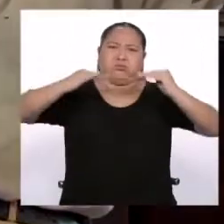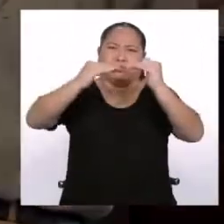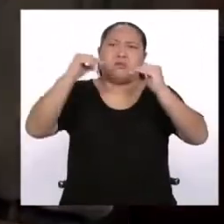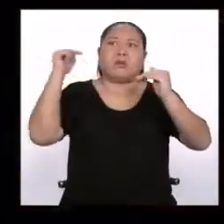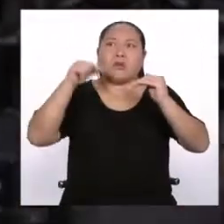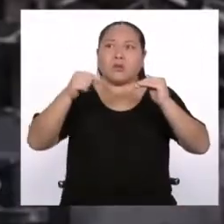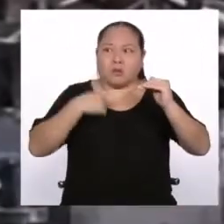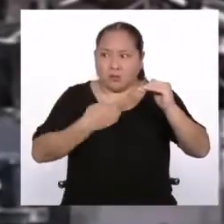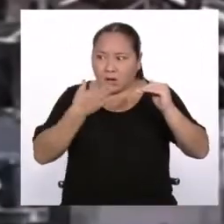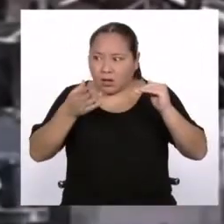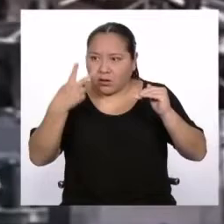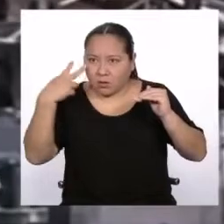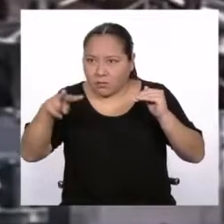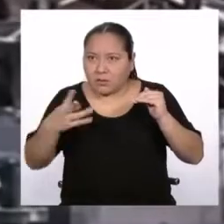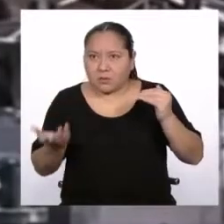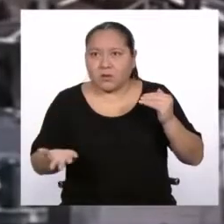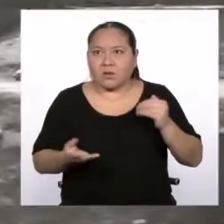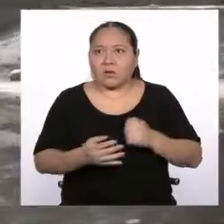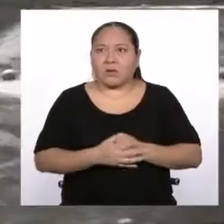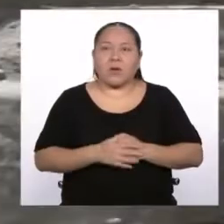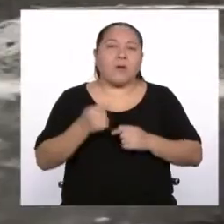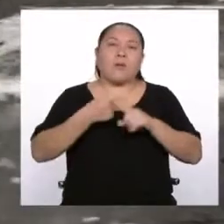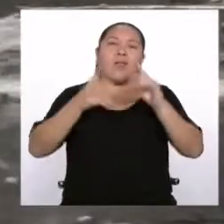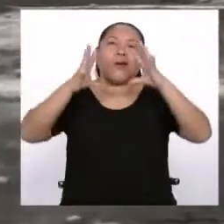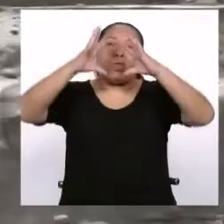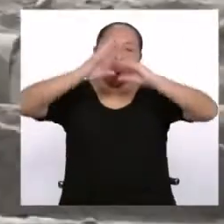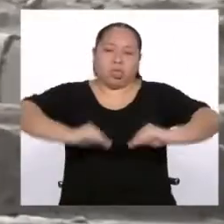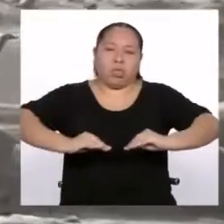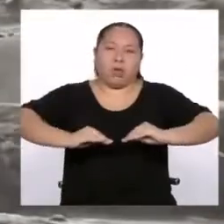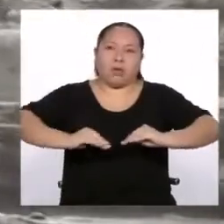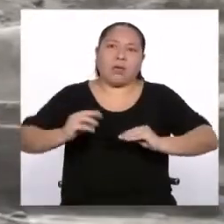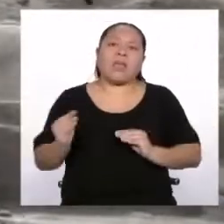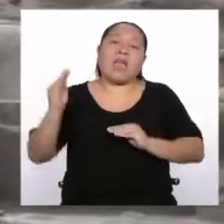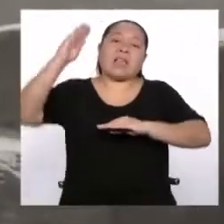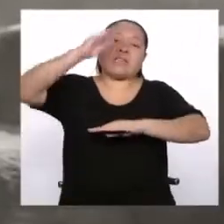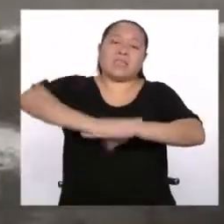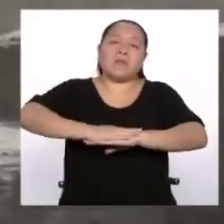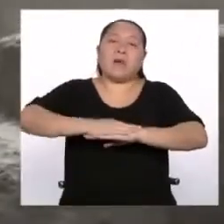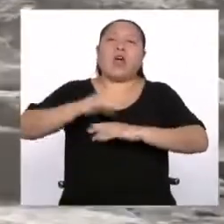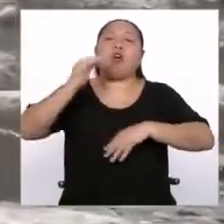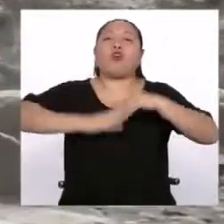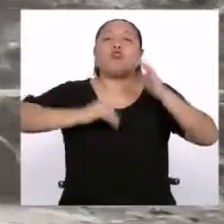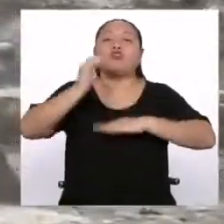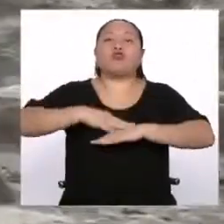allí, he estado allí.